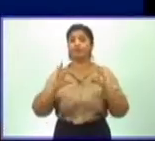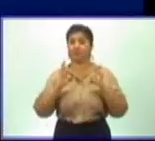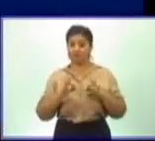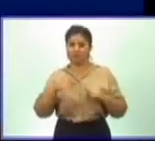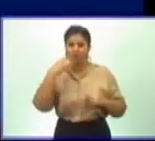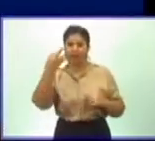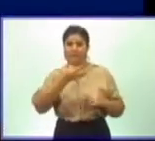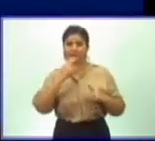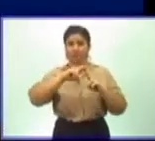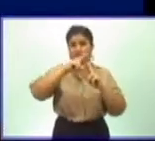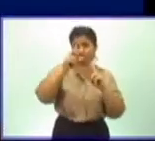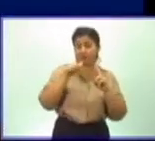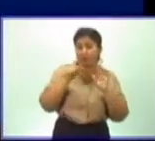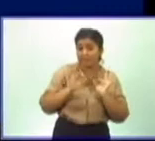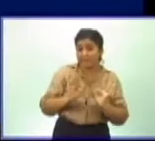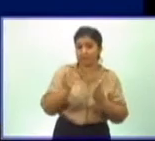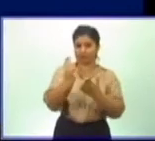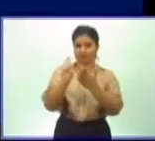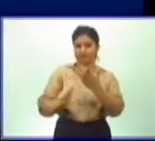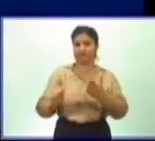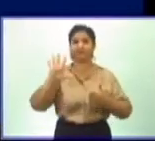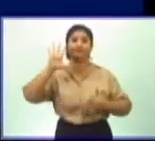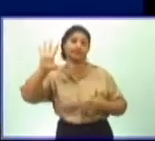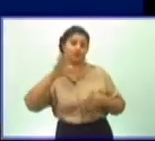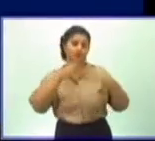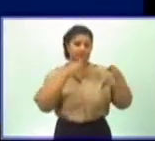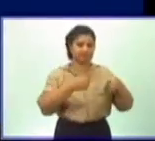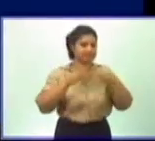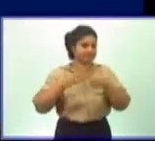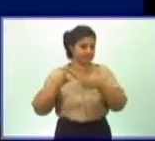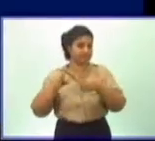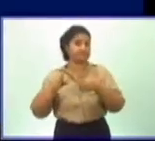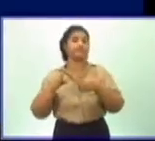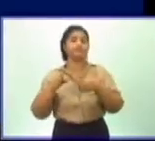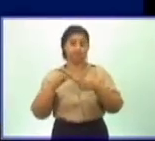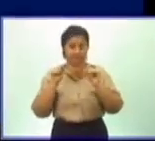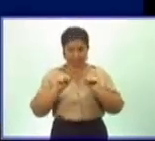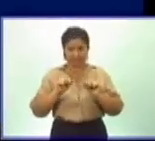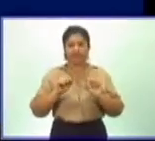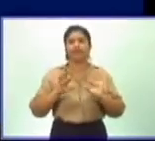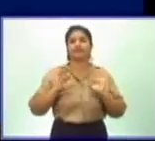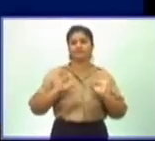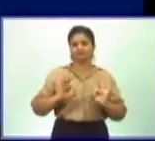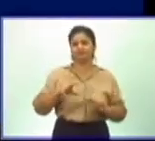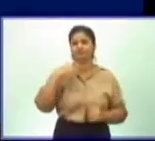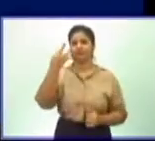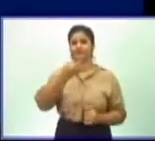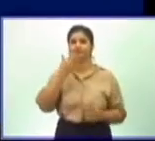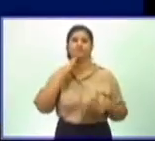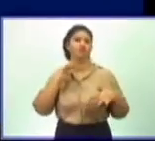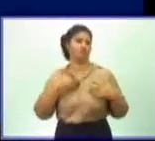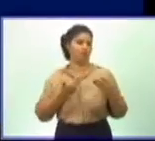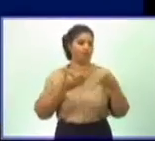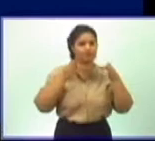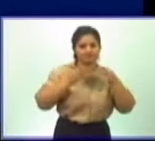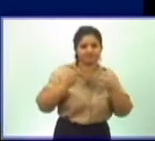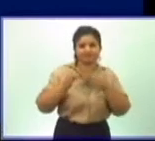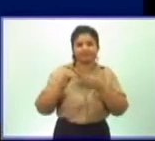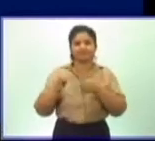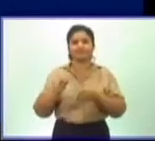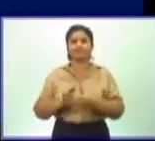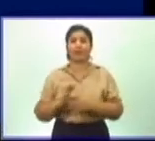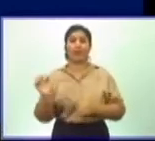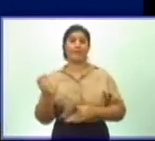5 actos y se divide de la siguiente forma: el planteamiento en el